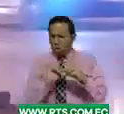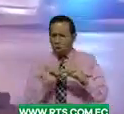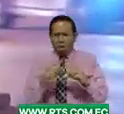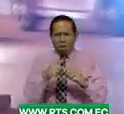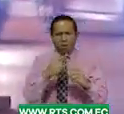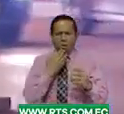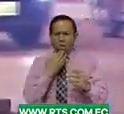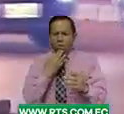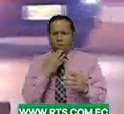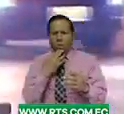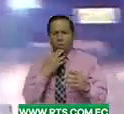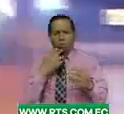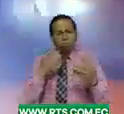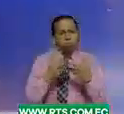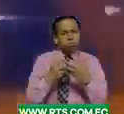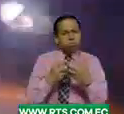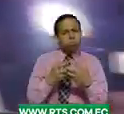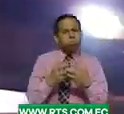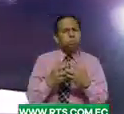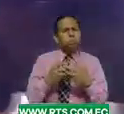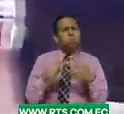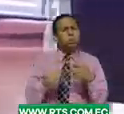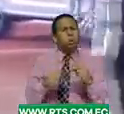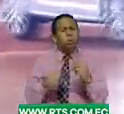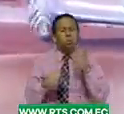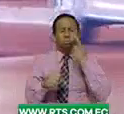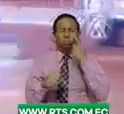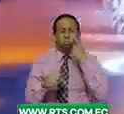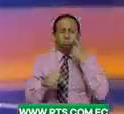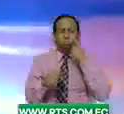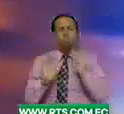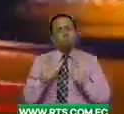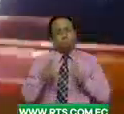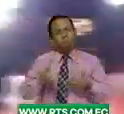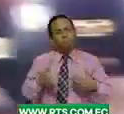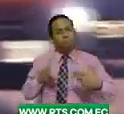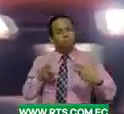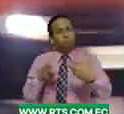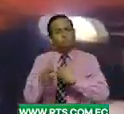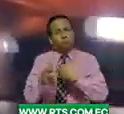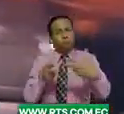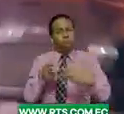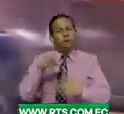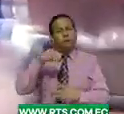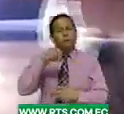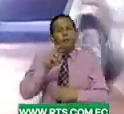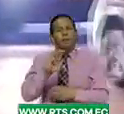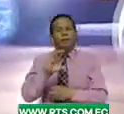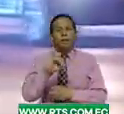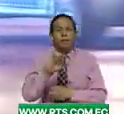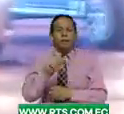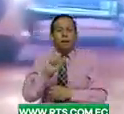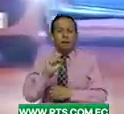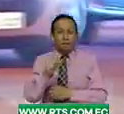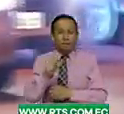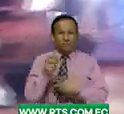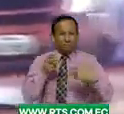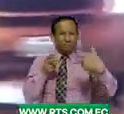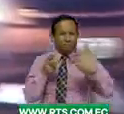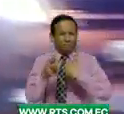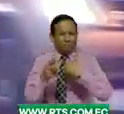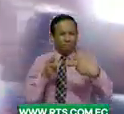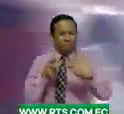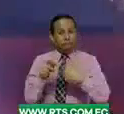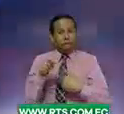en ese sector de la ciudad, frente a la ciudadela Guayacanes. Aquí ya hicieron el levantamiento de los indicios,